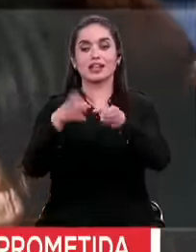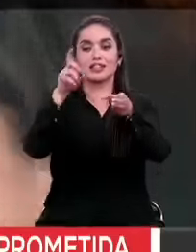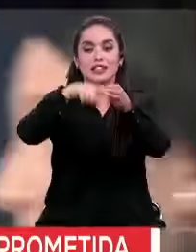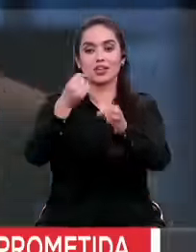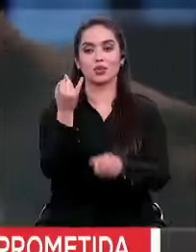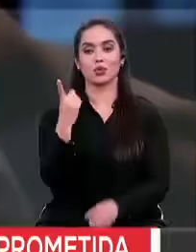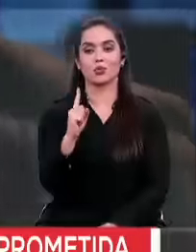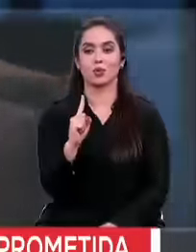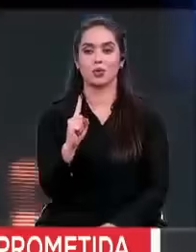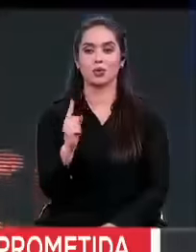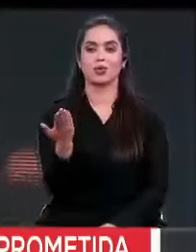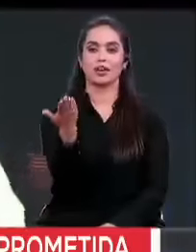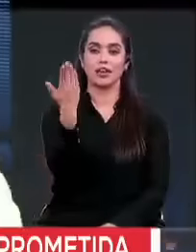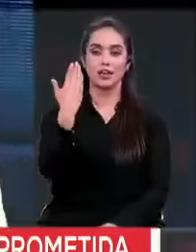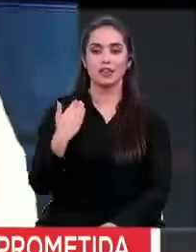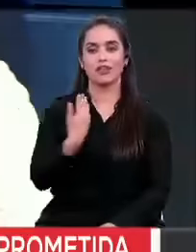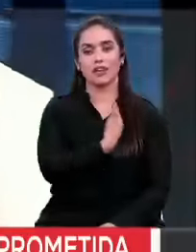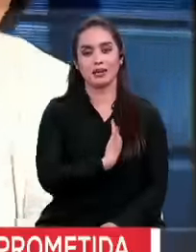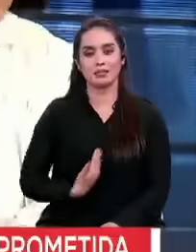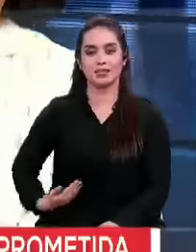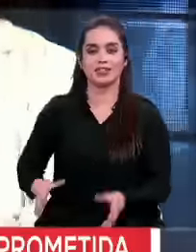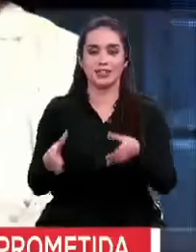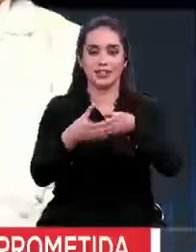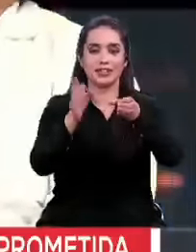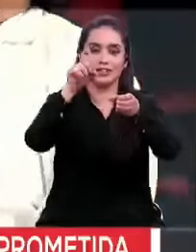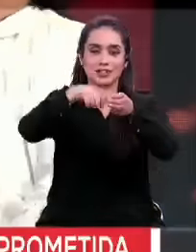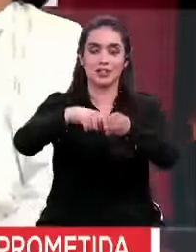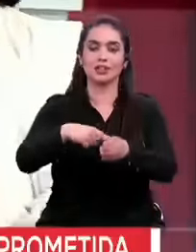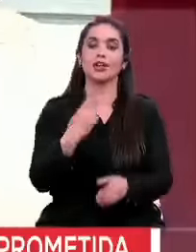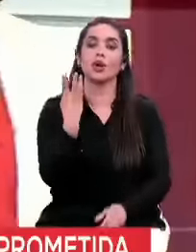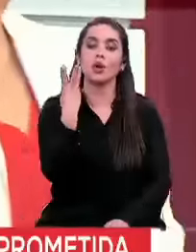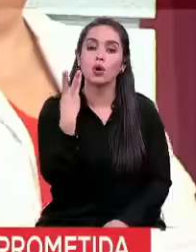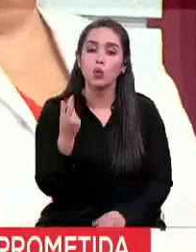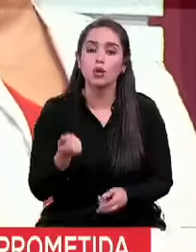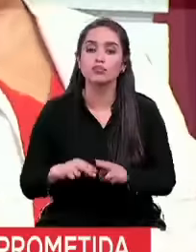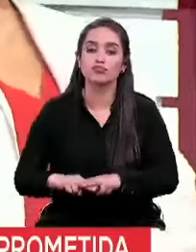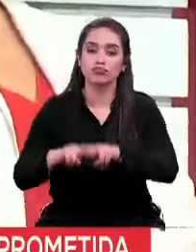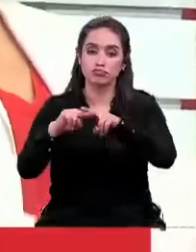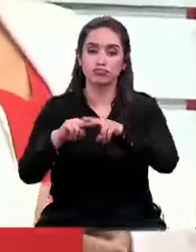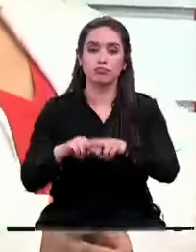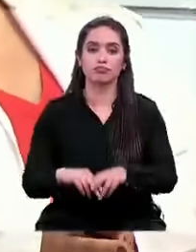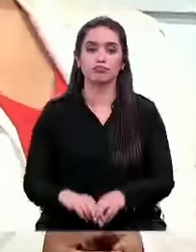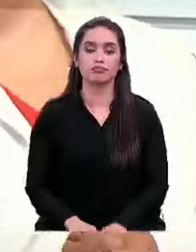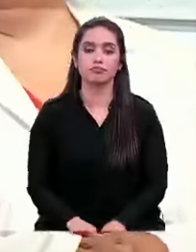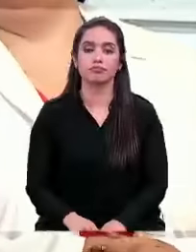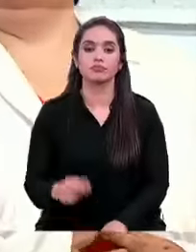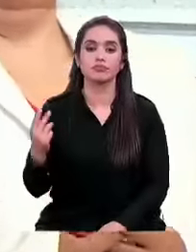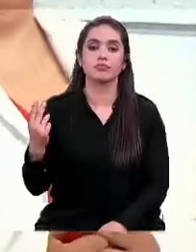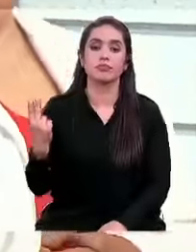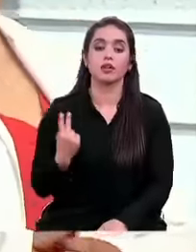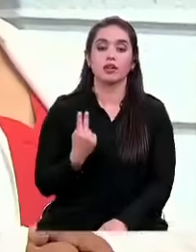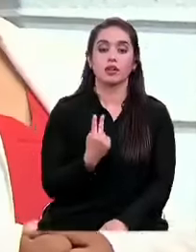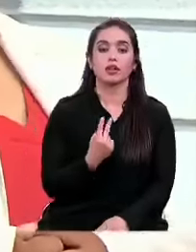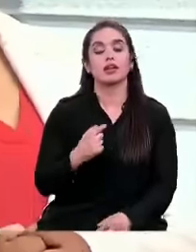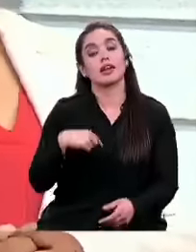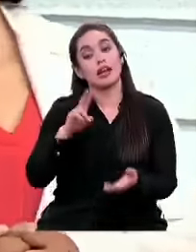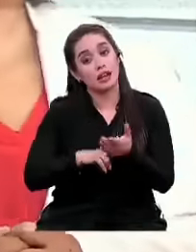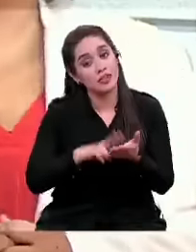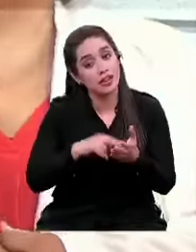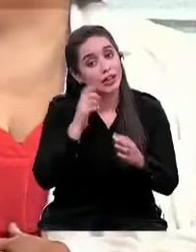uno. ¿Qué más, el presidente del sindicato? ¿Cuánto el monto? Escuche, don Jacinto, la verdad que para